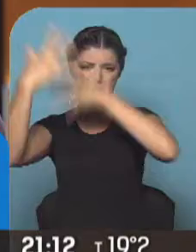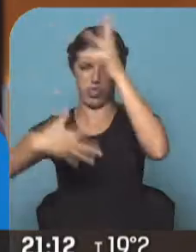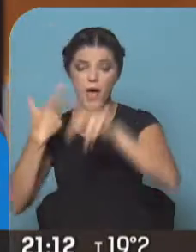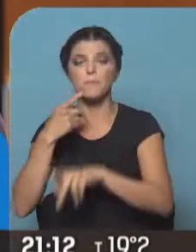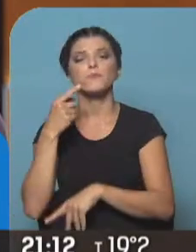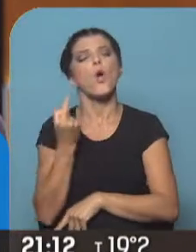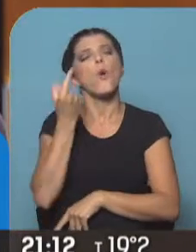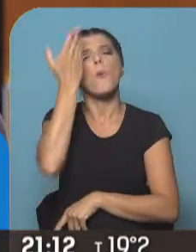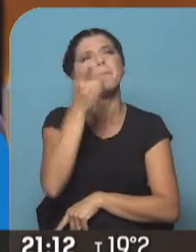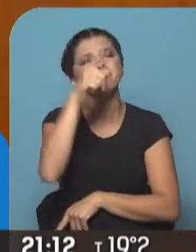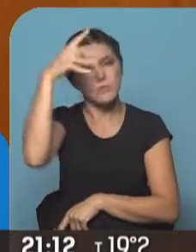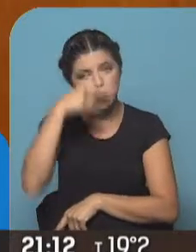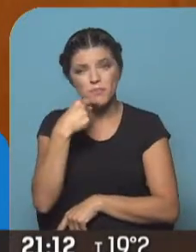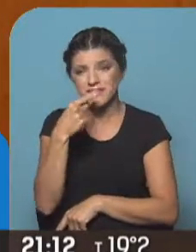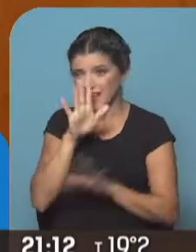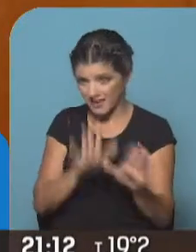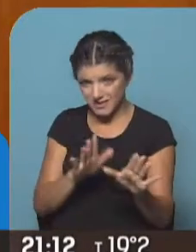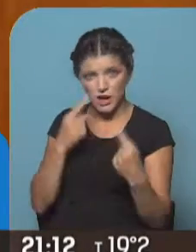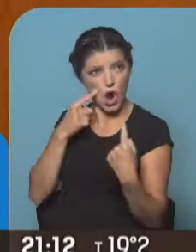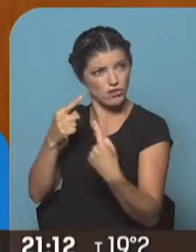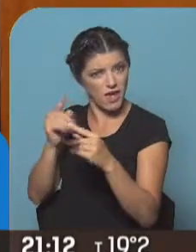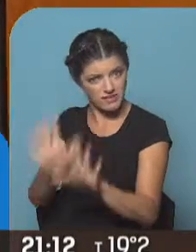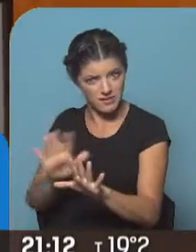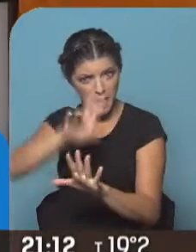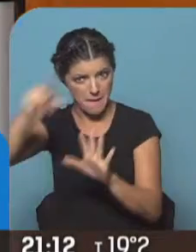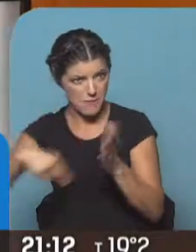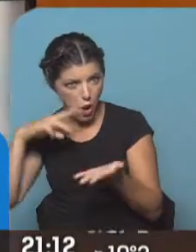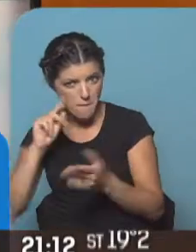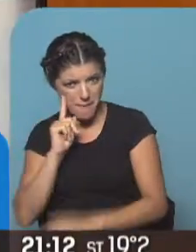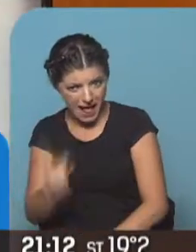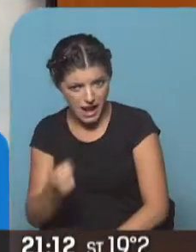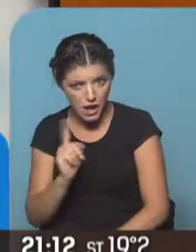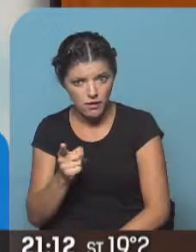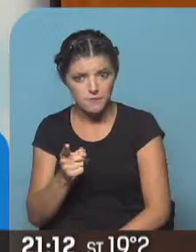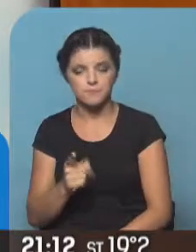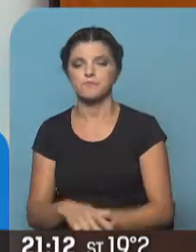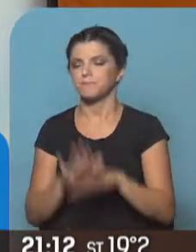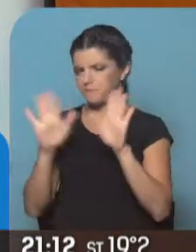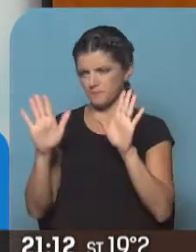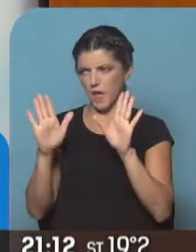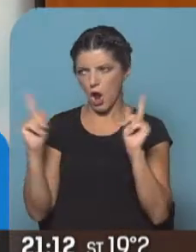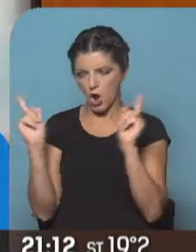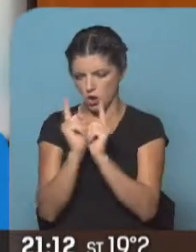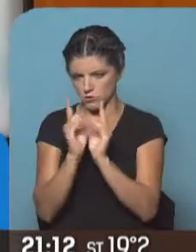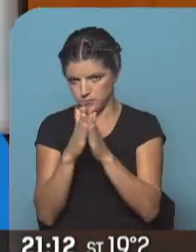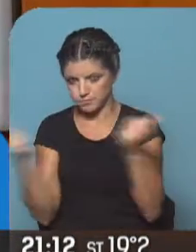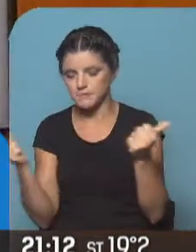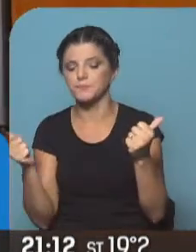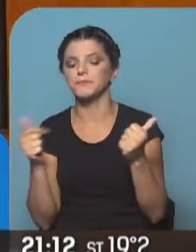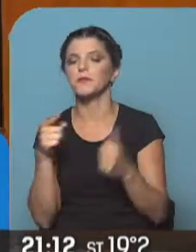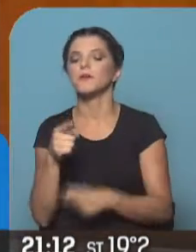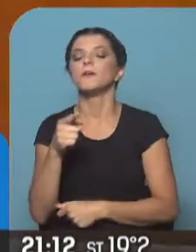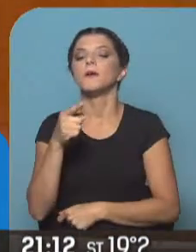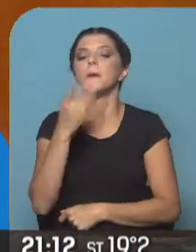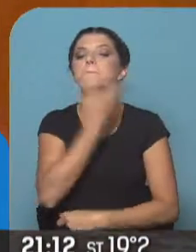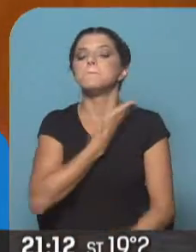peligroso el mundo? ¿Es más peligroso Oriente Medio? Mire, déjeme que le hagamos un análisis rápido. Lo que ha hecho Trump es concretar